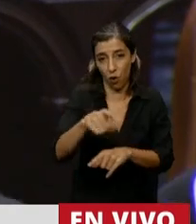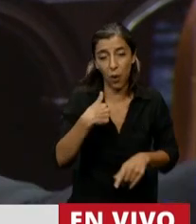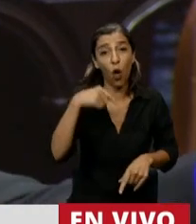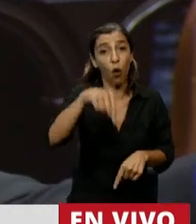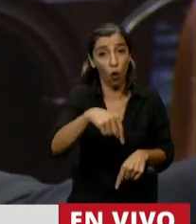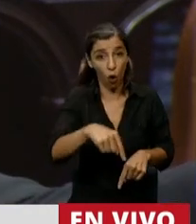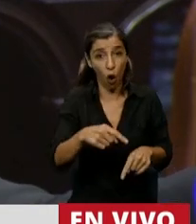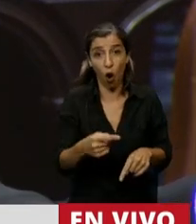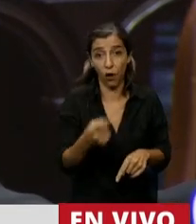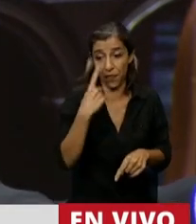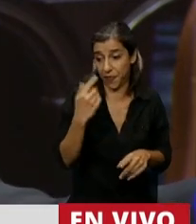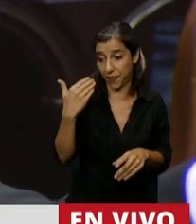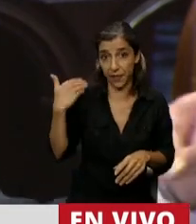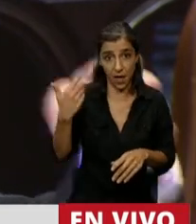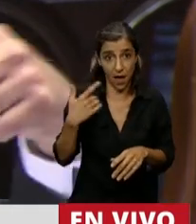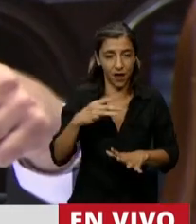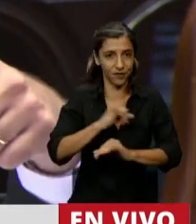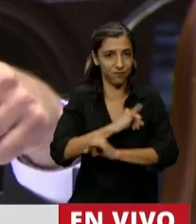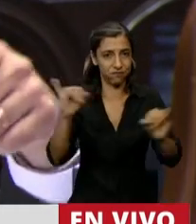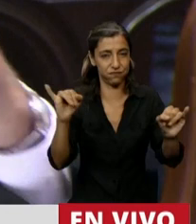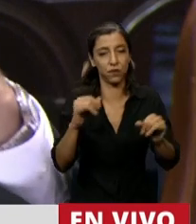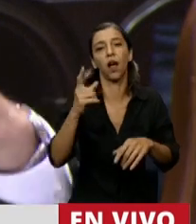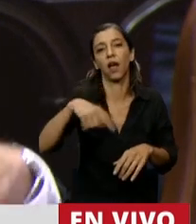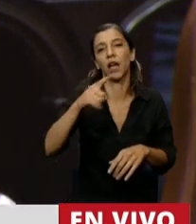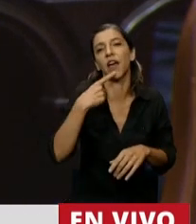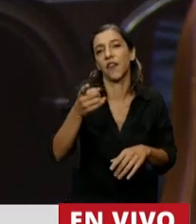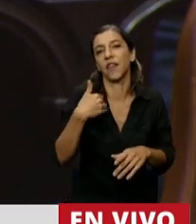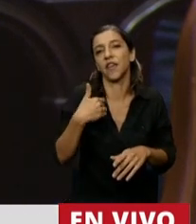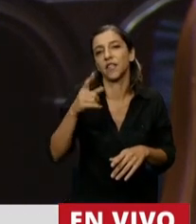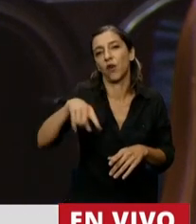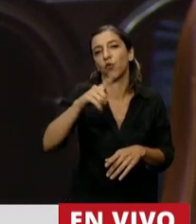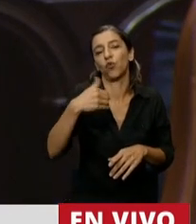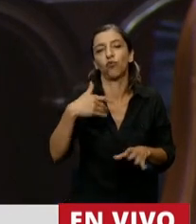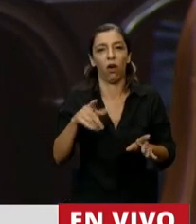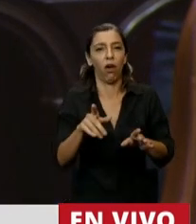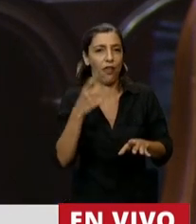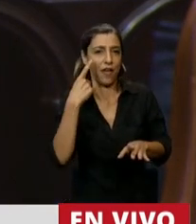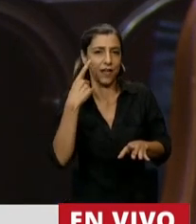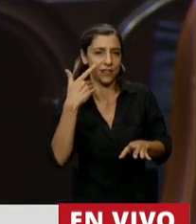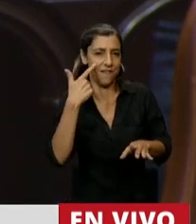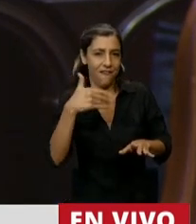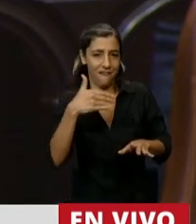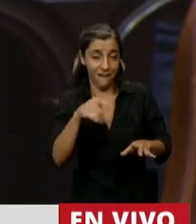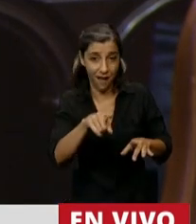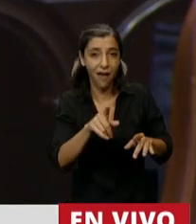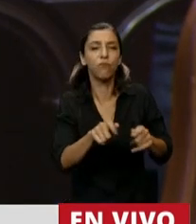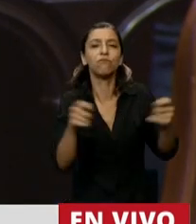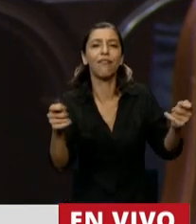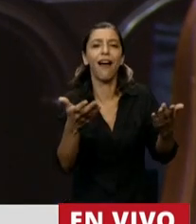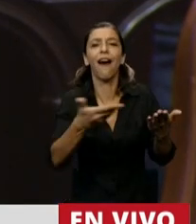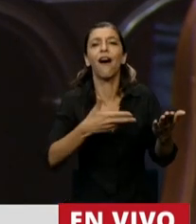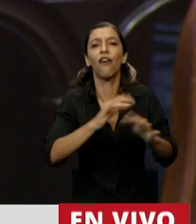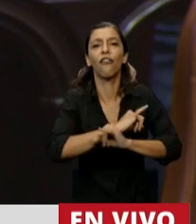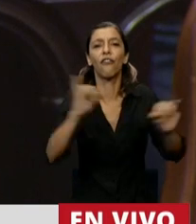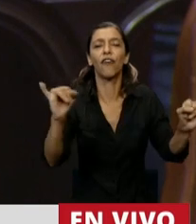que hace unos pocos días publicaba que tenían reposera en el despacho del presidente Macri. Sus auspiciantes